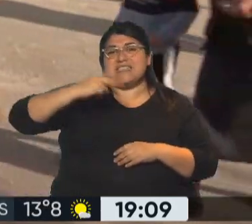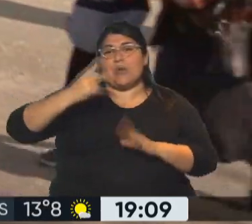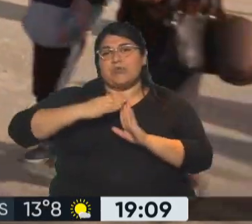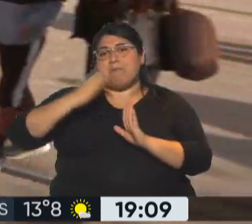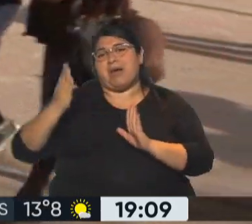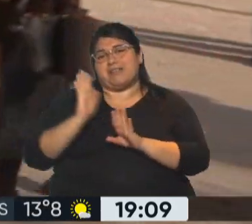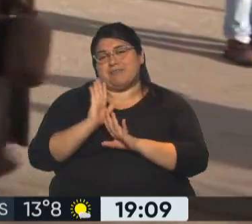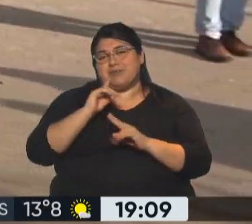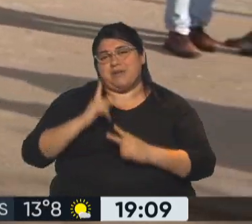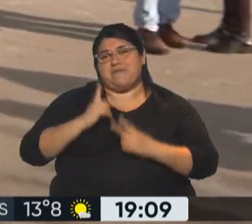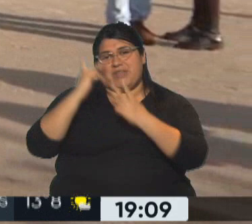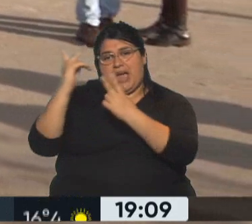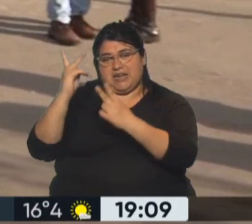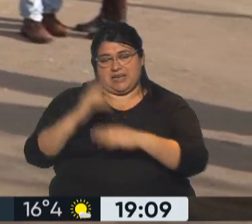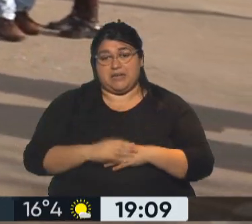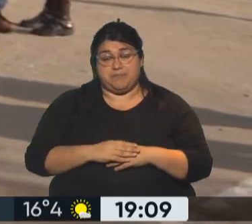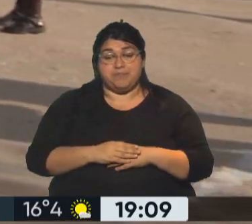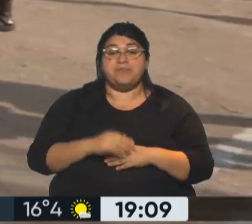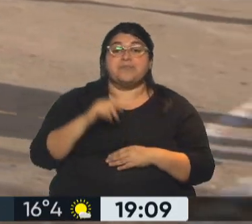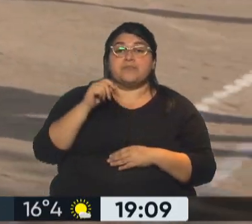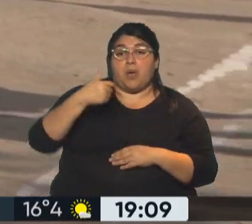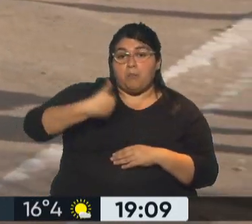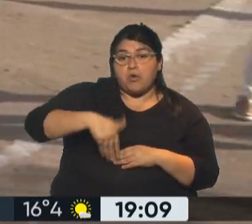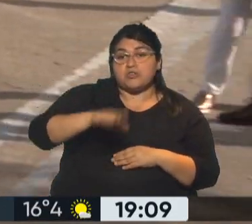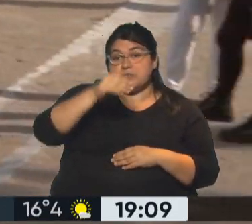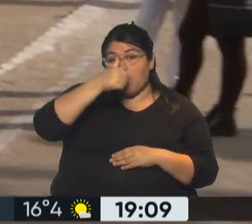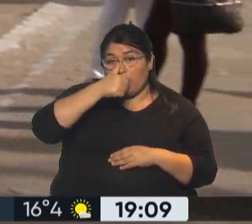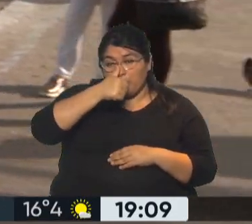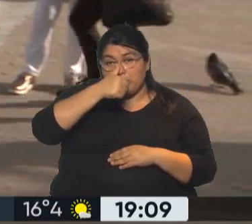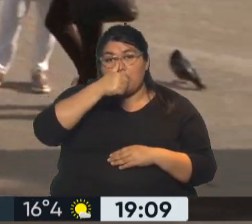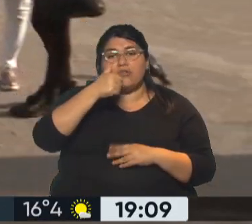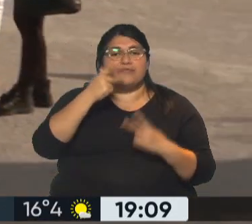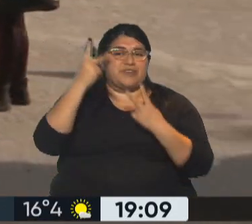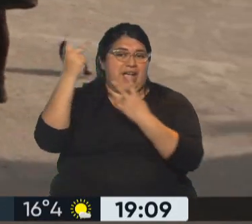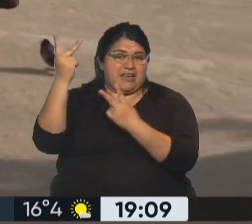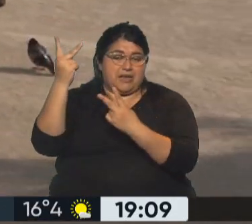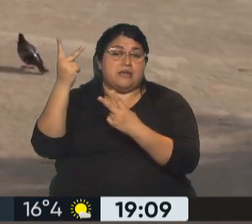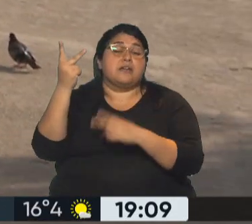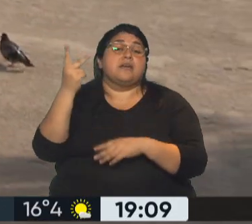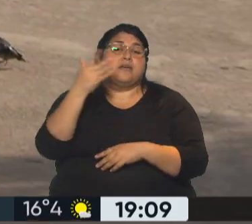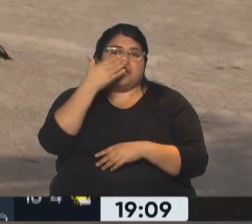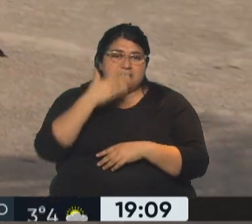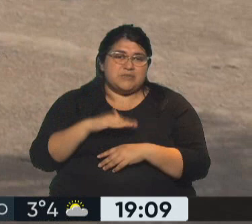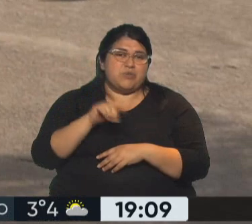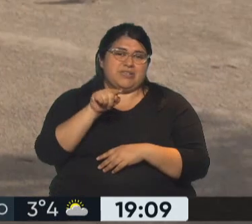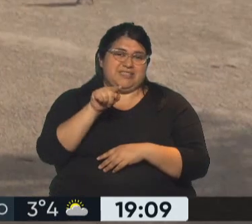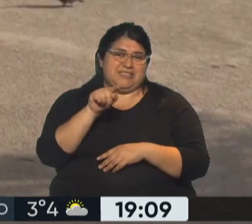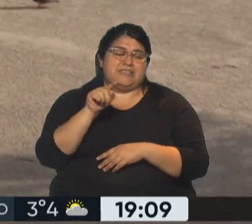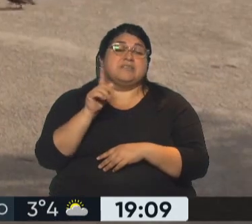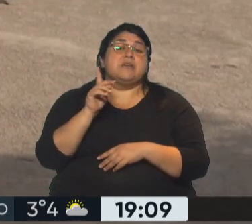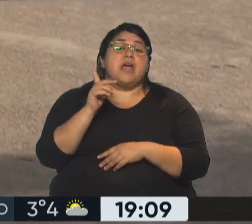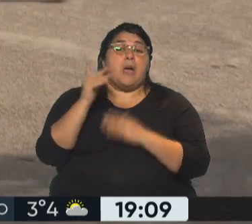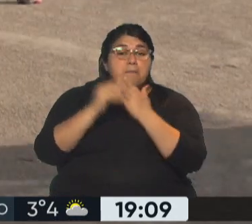del jefe de Estado argentino, que arrancará el próximo domingo y que se sumará a ese viaje